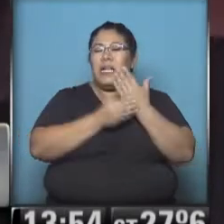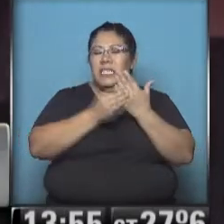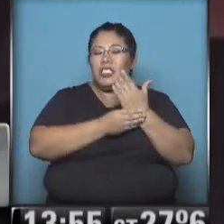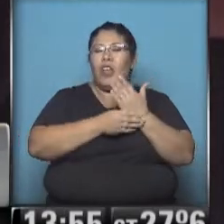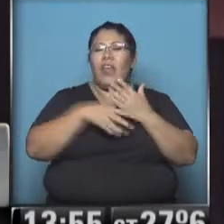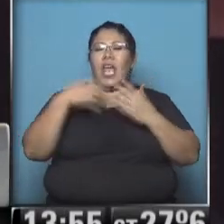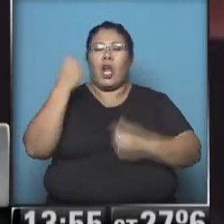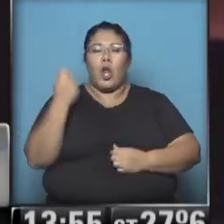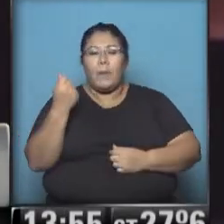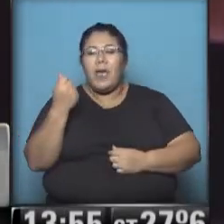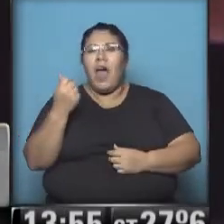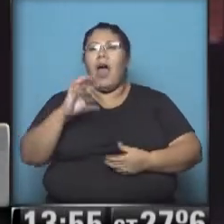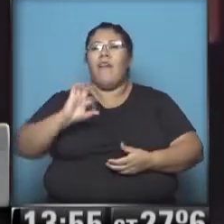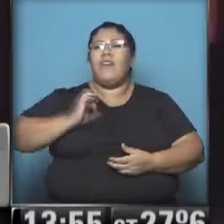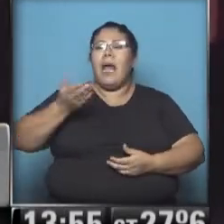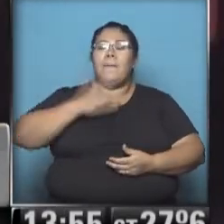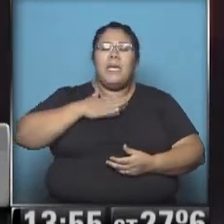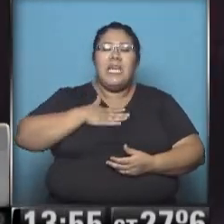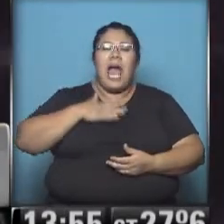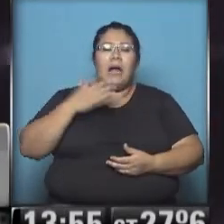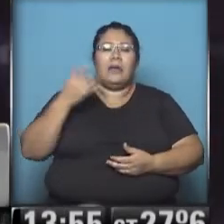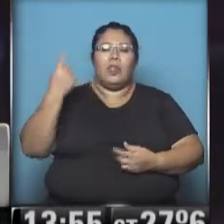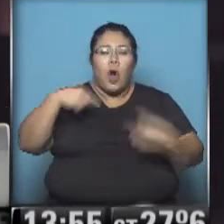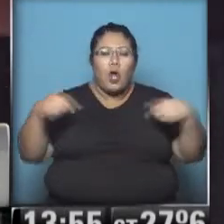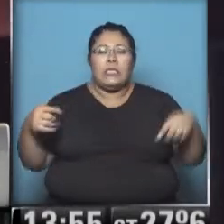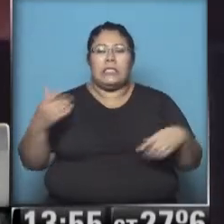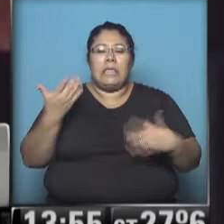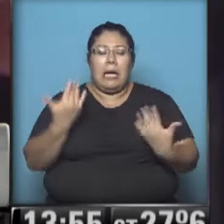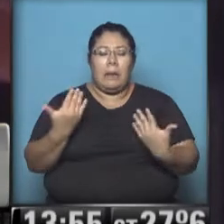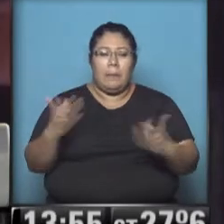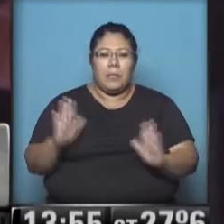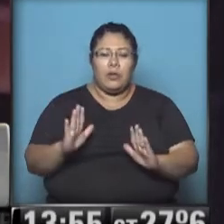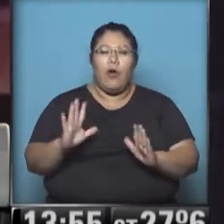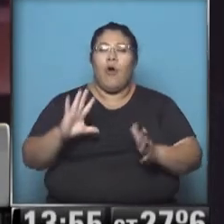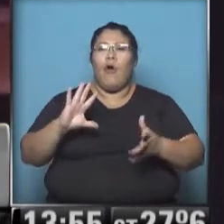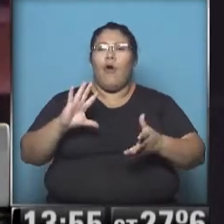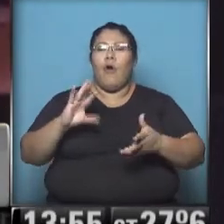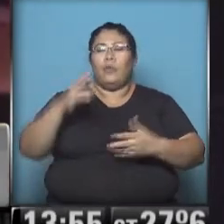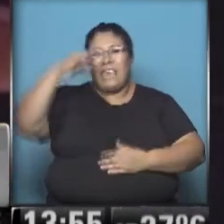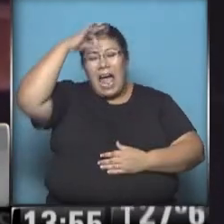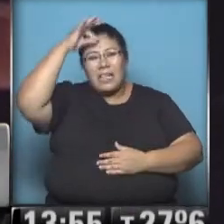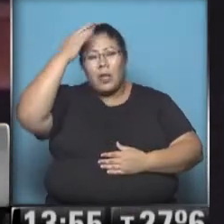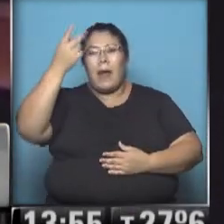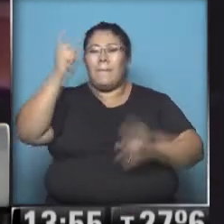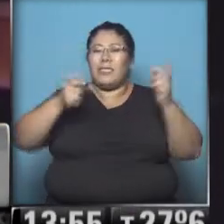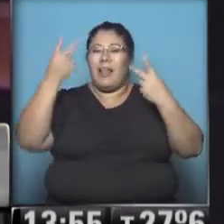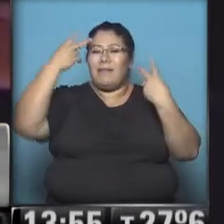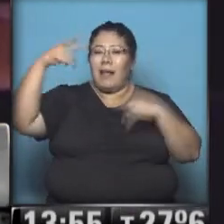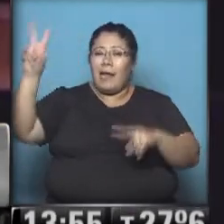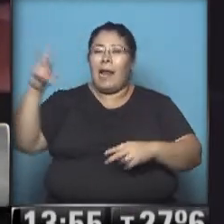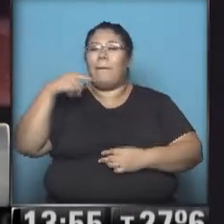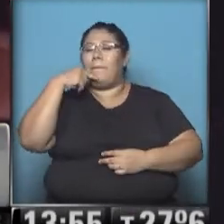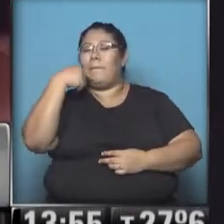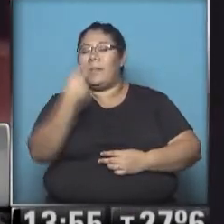atravesada mi vida en este universo que se arma que es casi como una obra para extranjeros que empieza diciendo a la argentina es un país